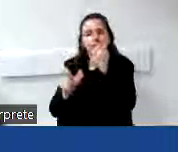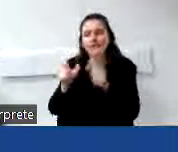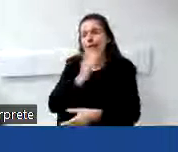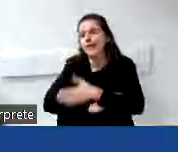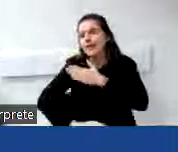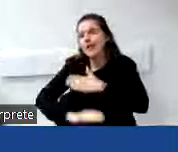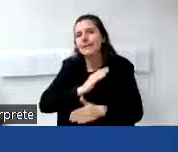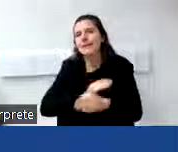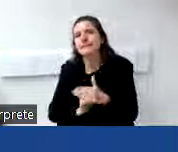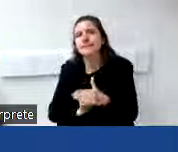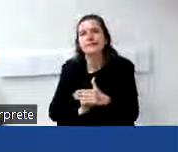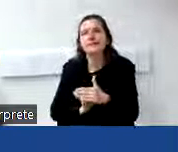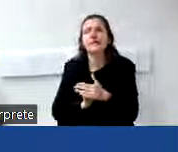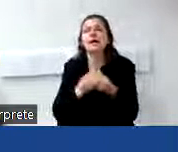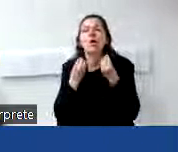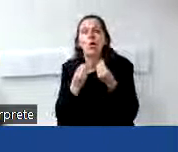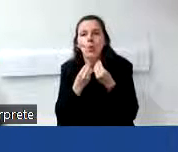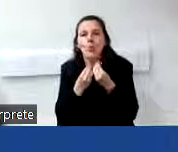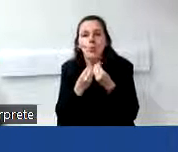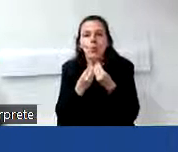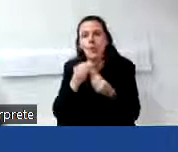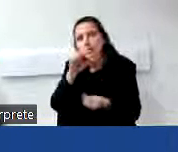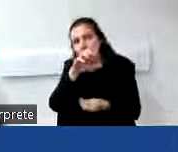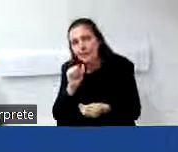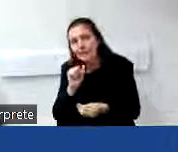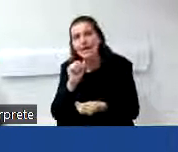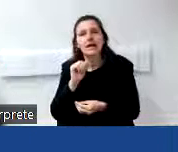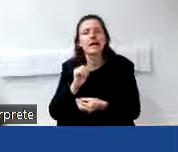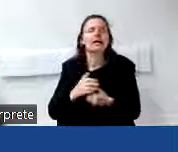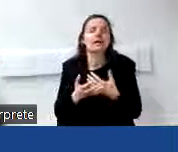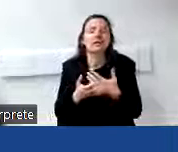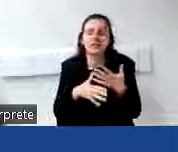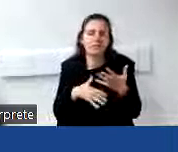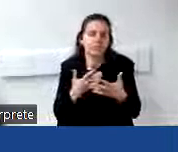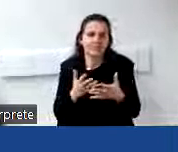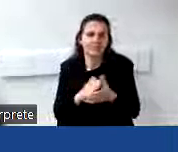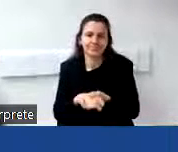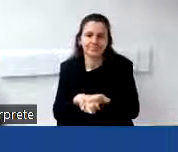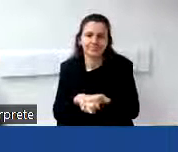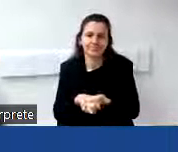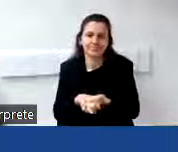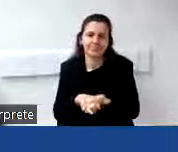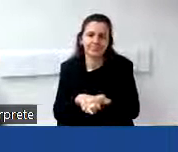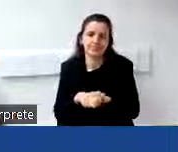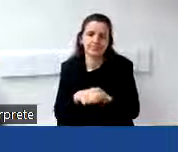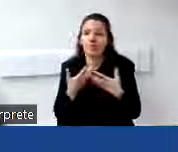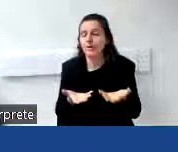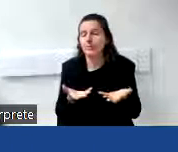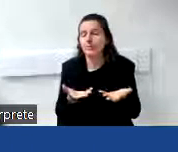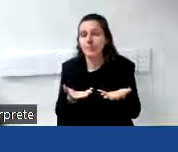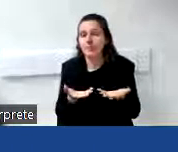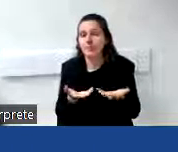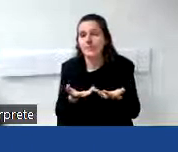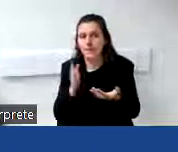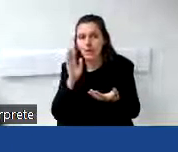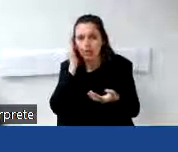sean llamadas, de qué hablamos cuando hablamos de todos estos términos, de lo que tiene que ver con discapacidad también. Entonces, bueno, el reconocimiento